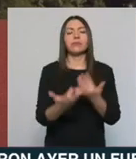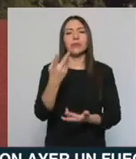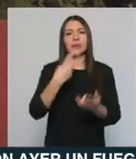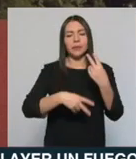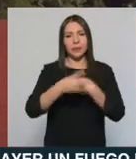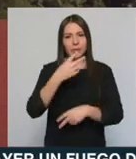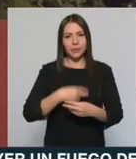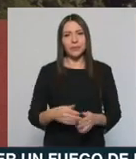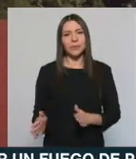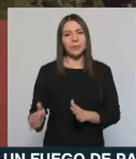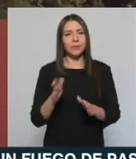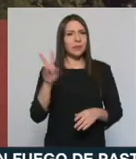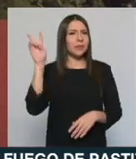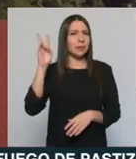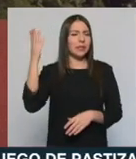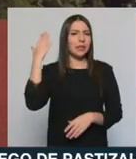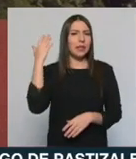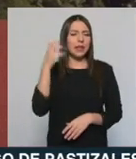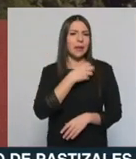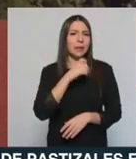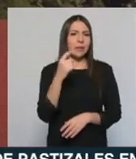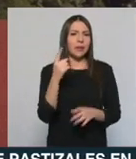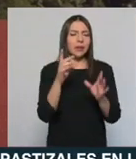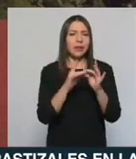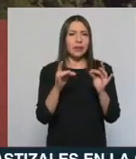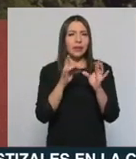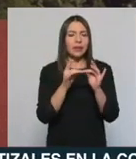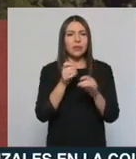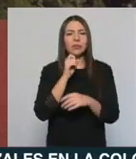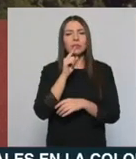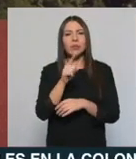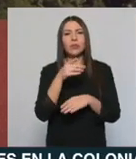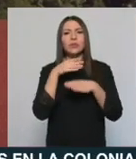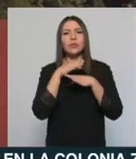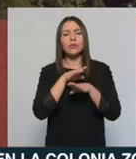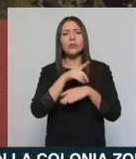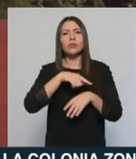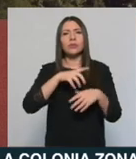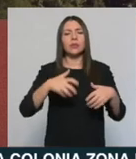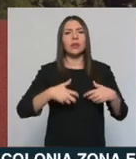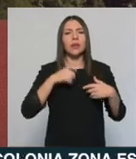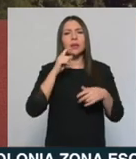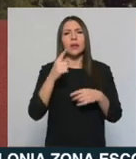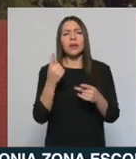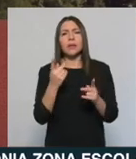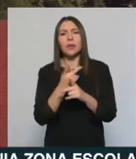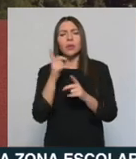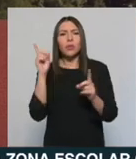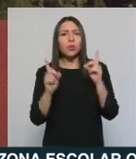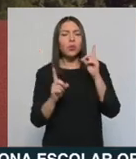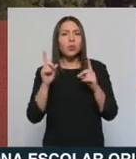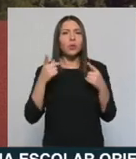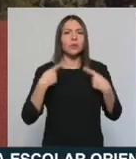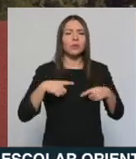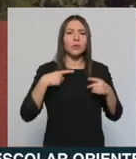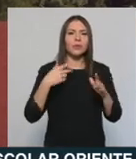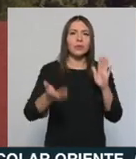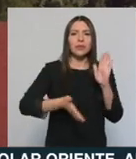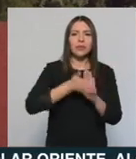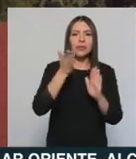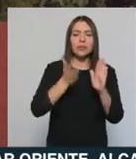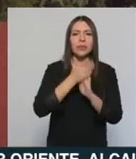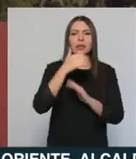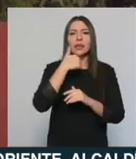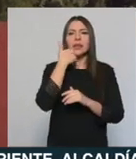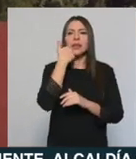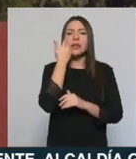Capital 21 le presentó una investigación especial sobre la controversia que ha generado el interés del sector inmobiliario por desarrollar viviendas, escuche bien, al